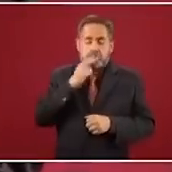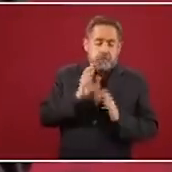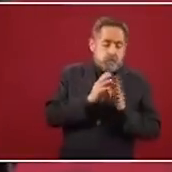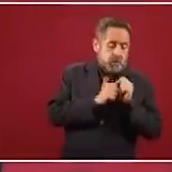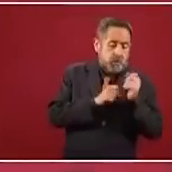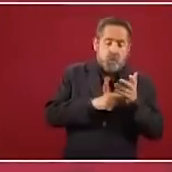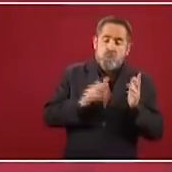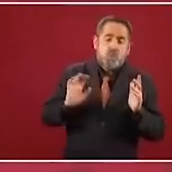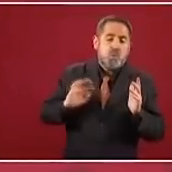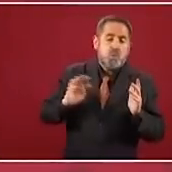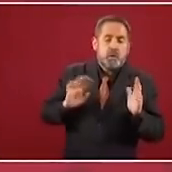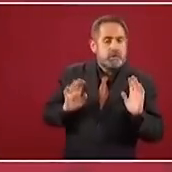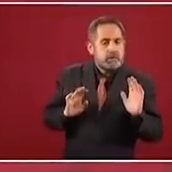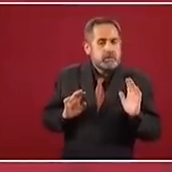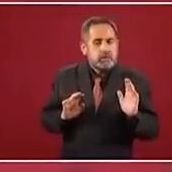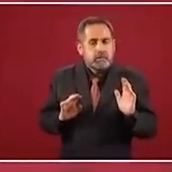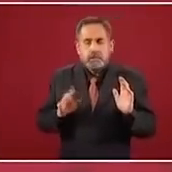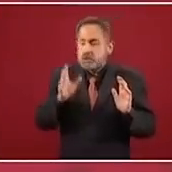eso